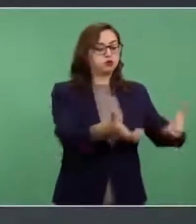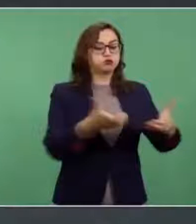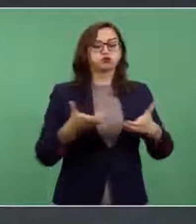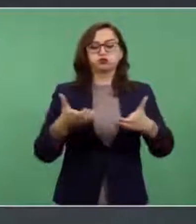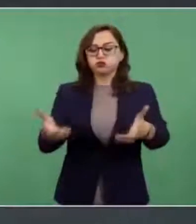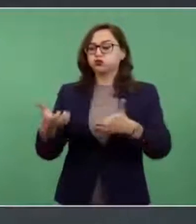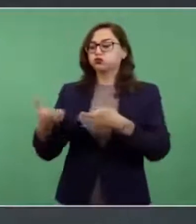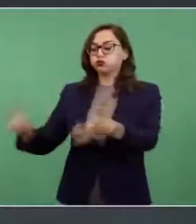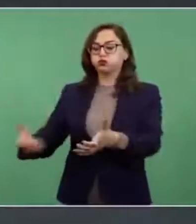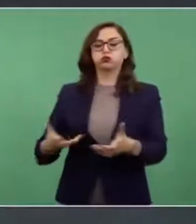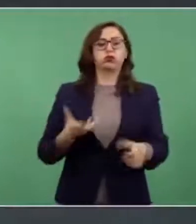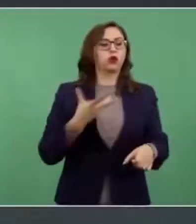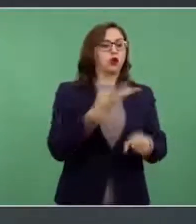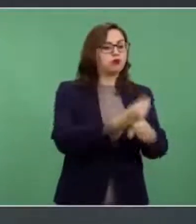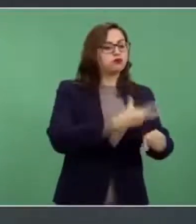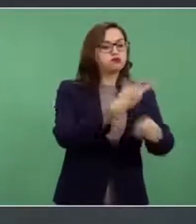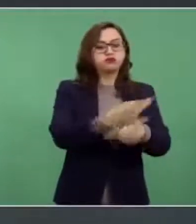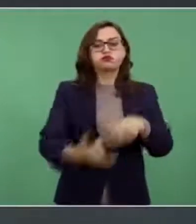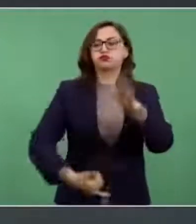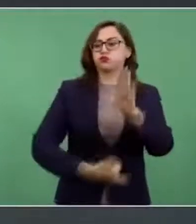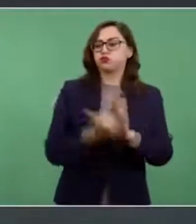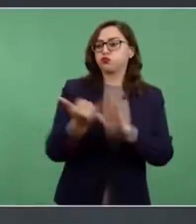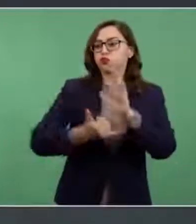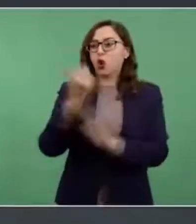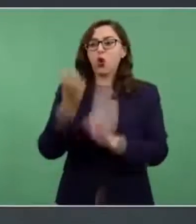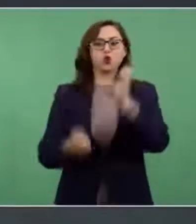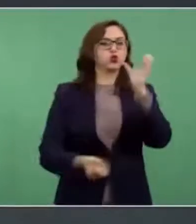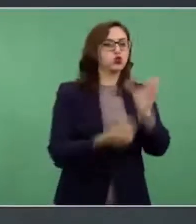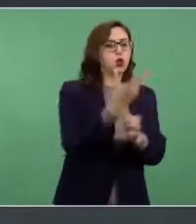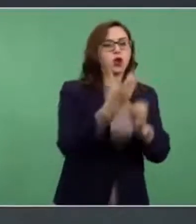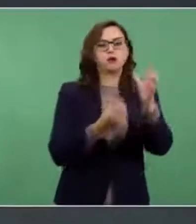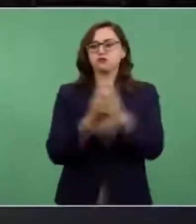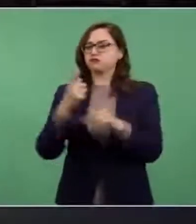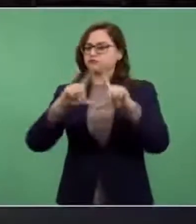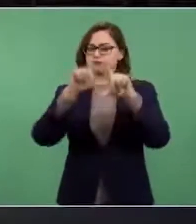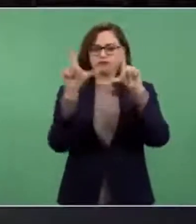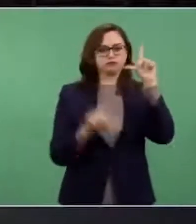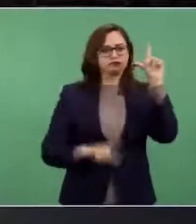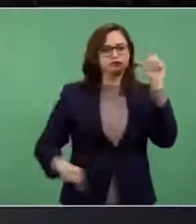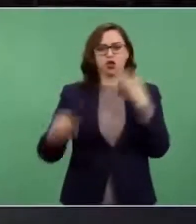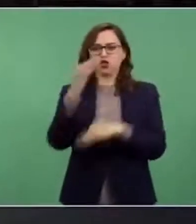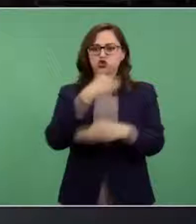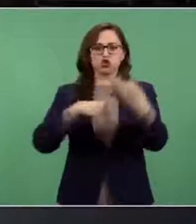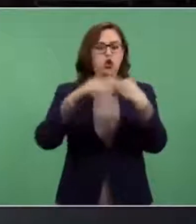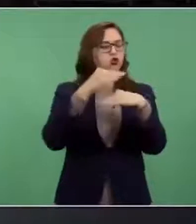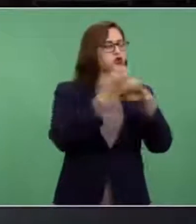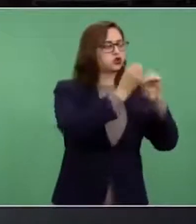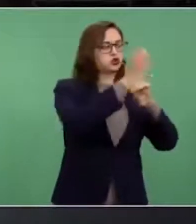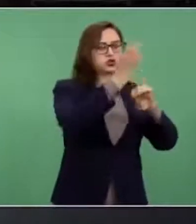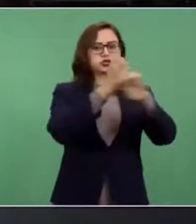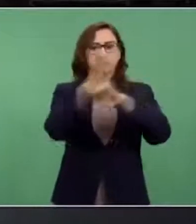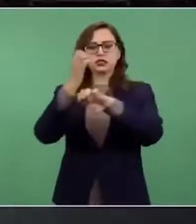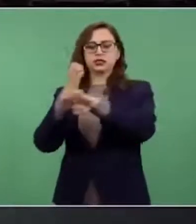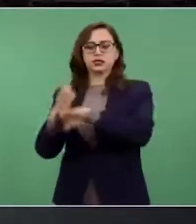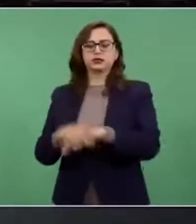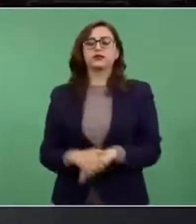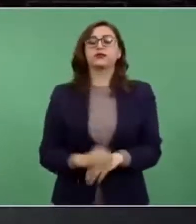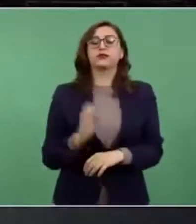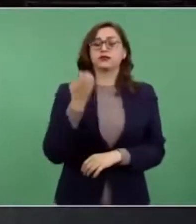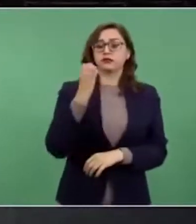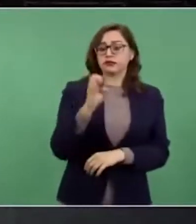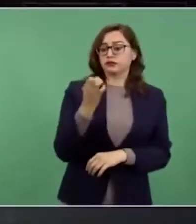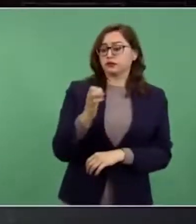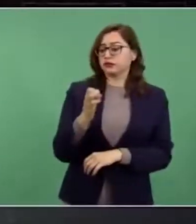construyendo caminos rurales y modernizando carreteras en casi todos los estados de la República. Desde enero de este